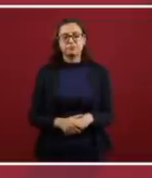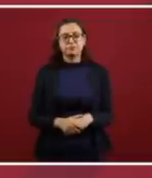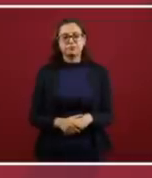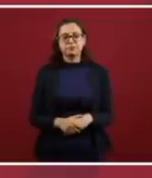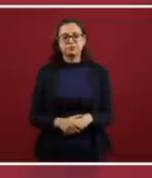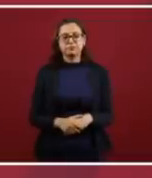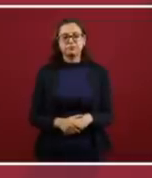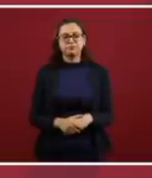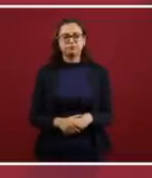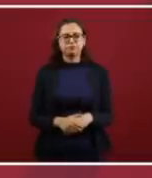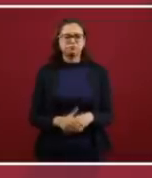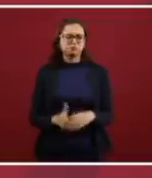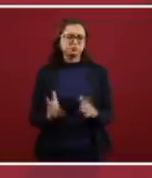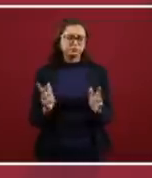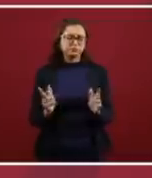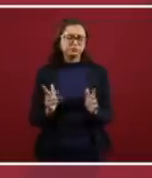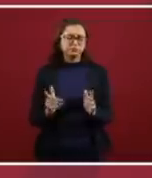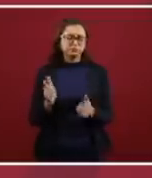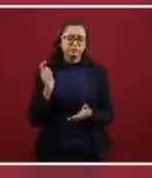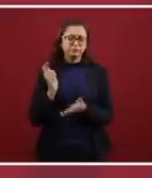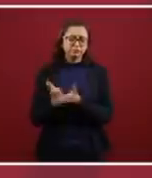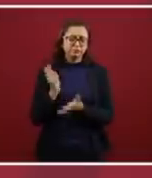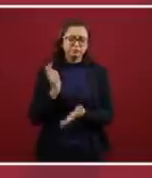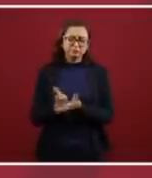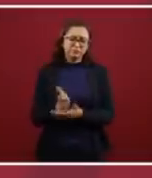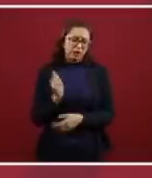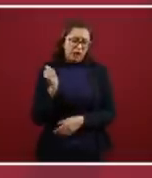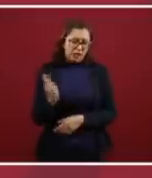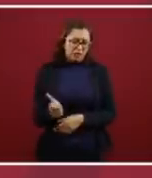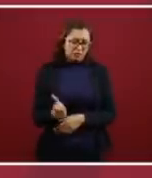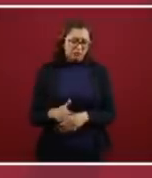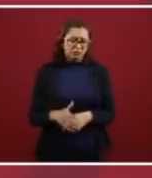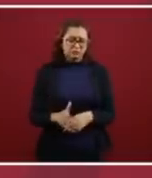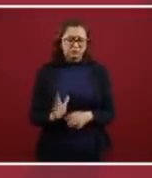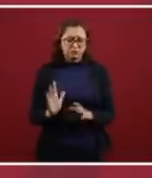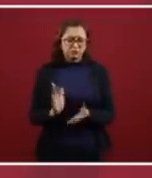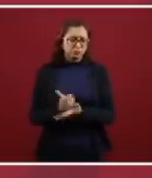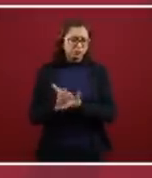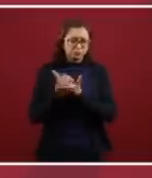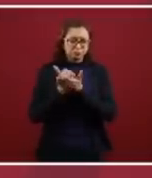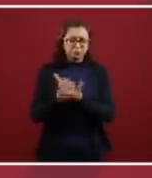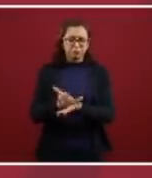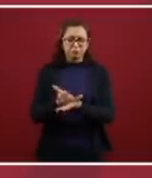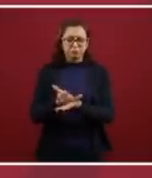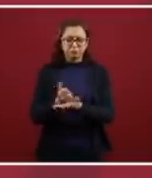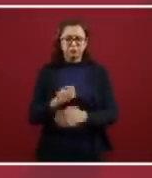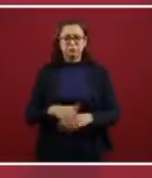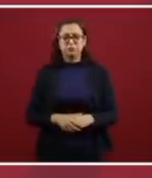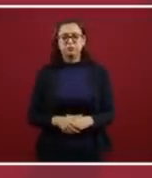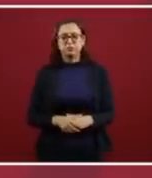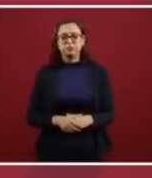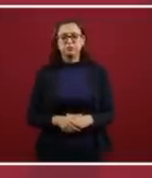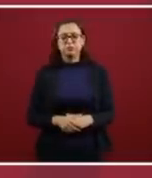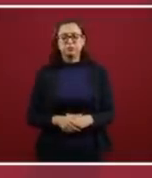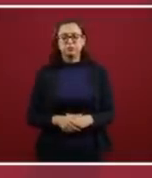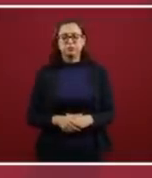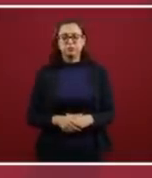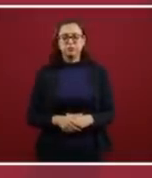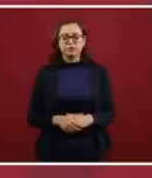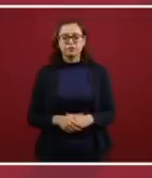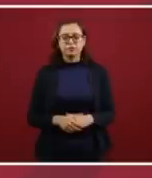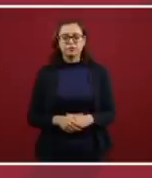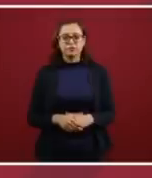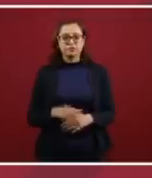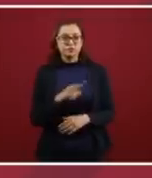que les permita pues un ingreso, que les ayude. Que de hecho lo ocupan en útiles, vinieron a